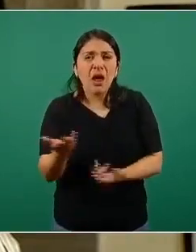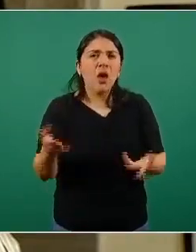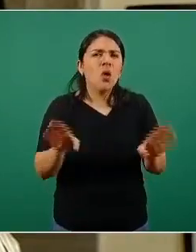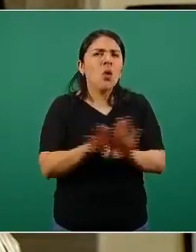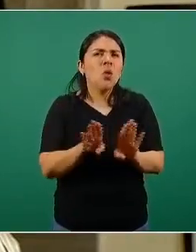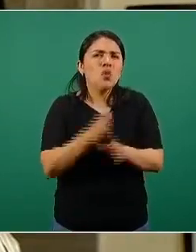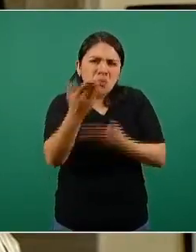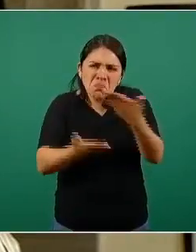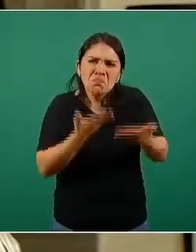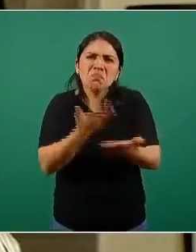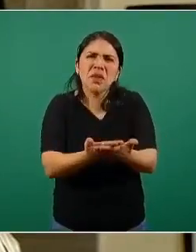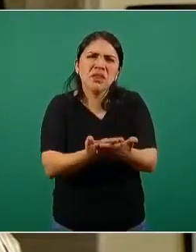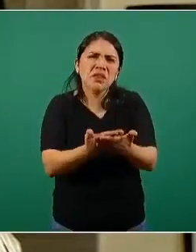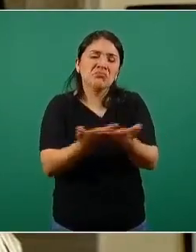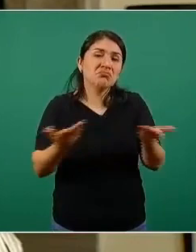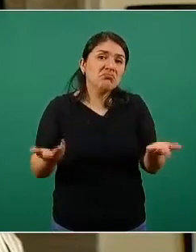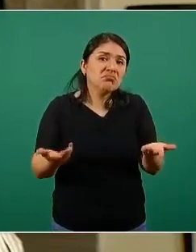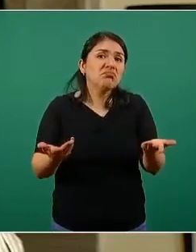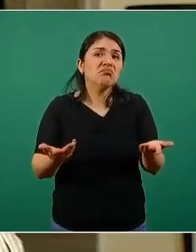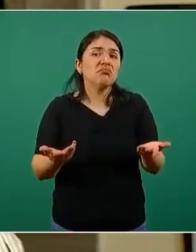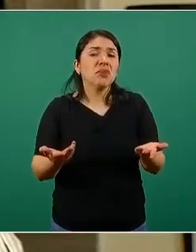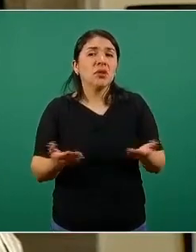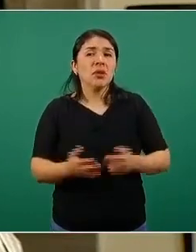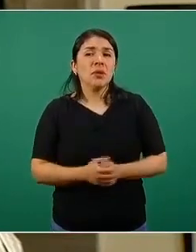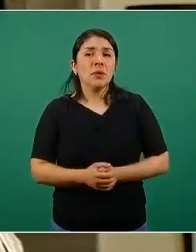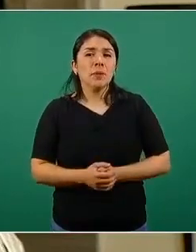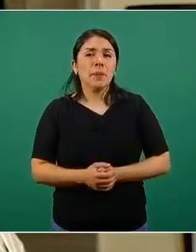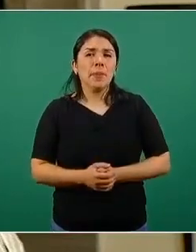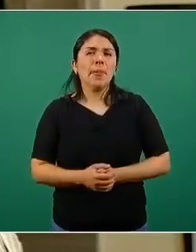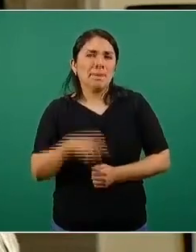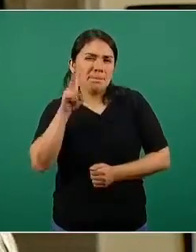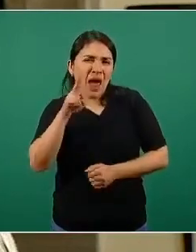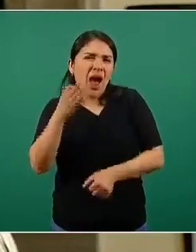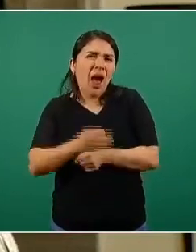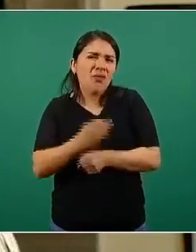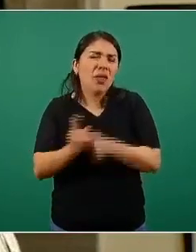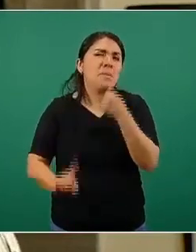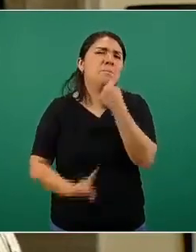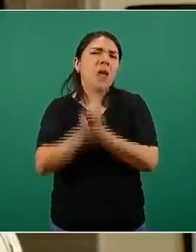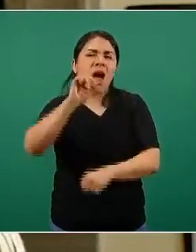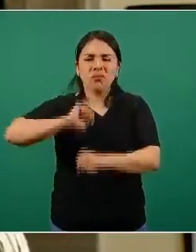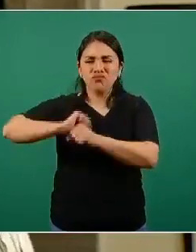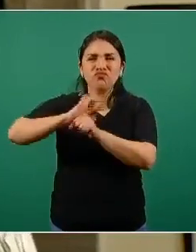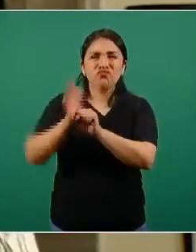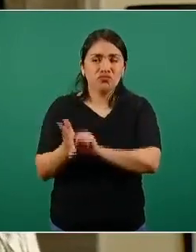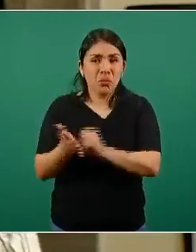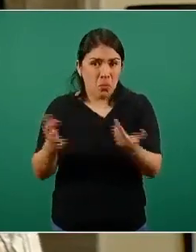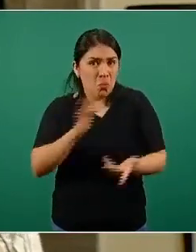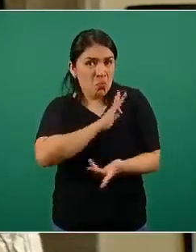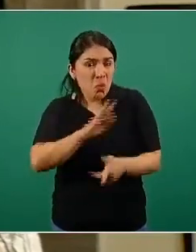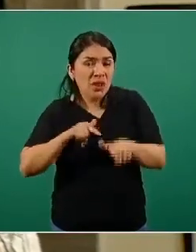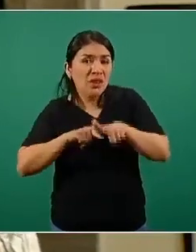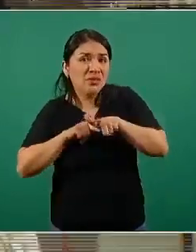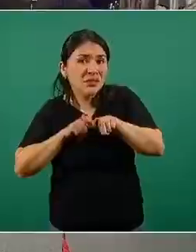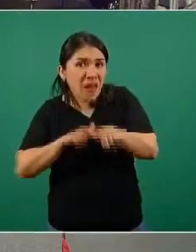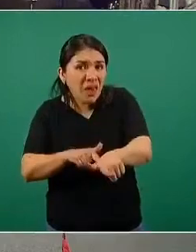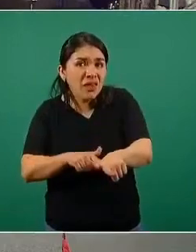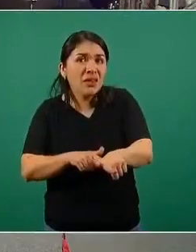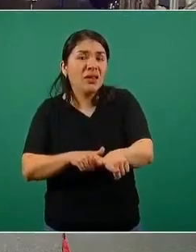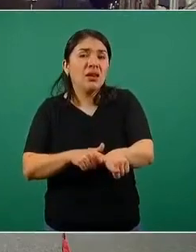pues pedirles que con todo esto de la pandemia, si pudieran continuar